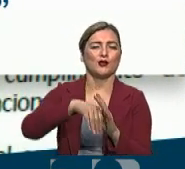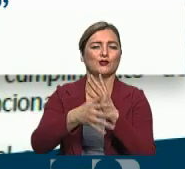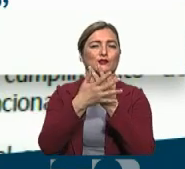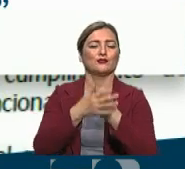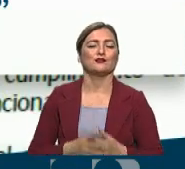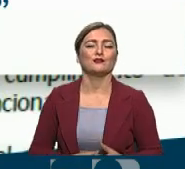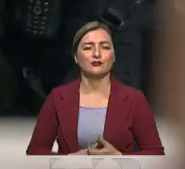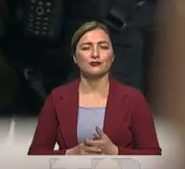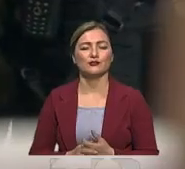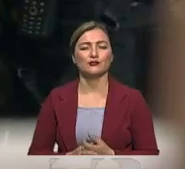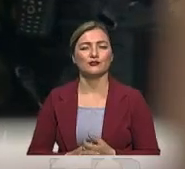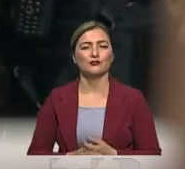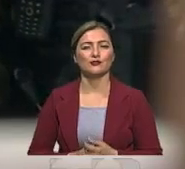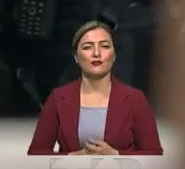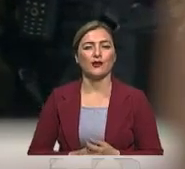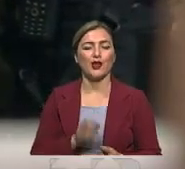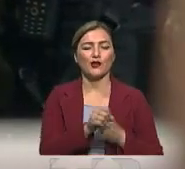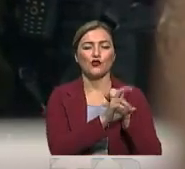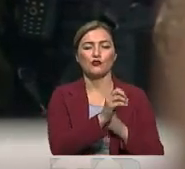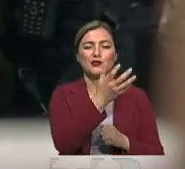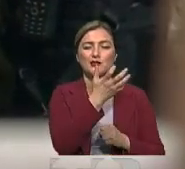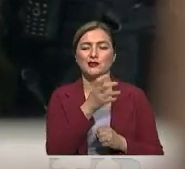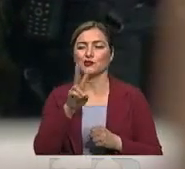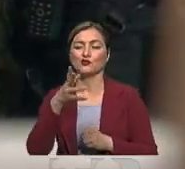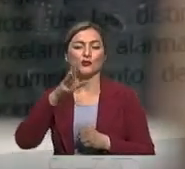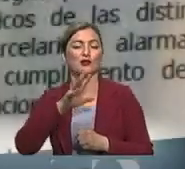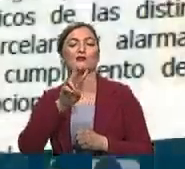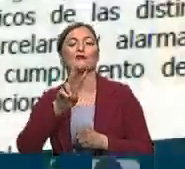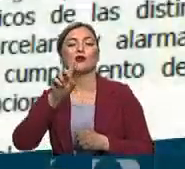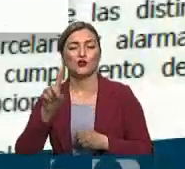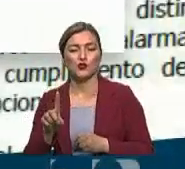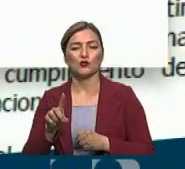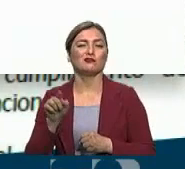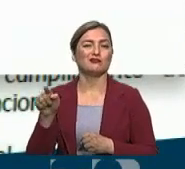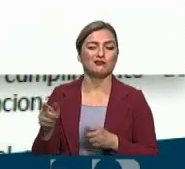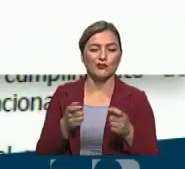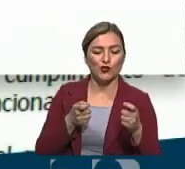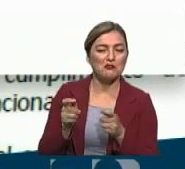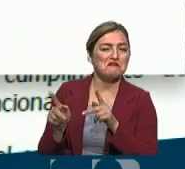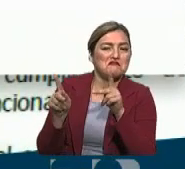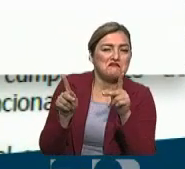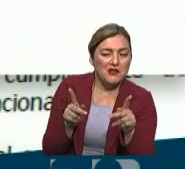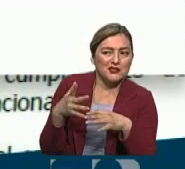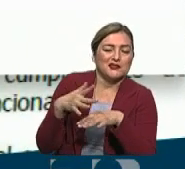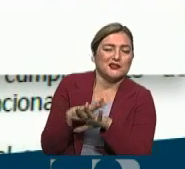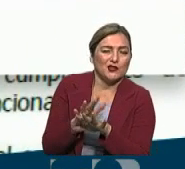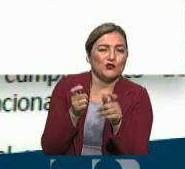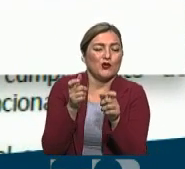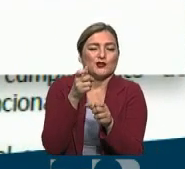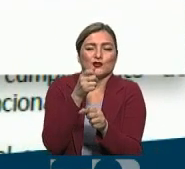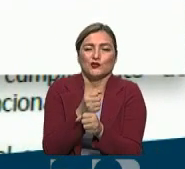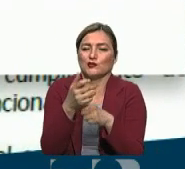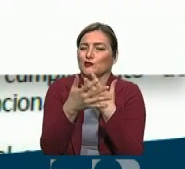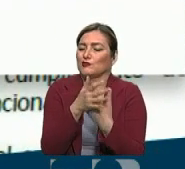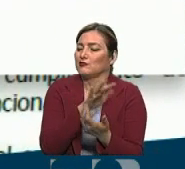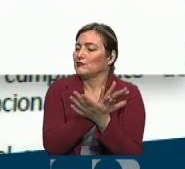de privación de libertad. Entre 2015 y 2021 se señala, no existió ni un solo plan de acción integral para dotar de seguridad